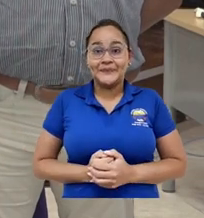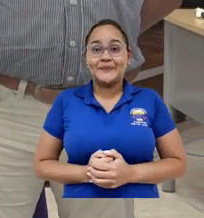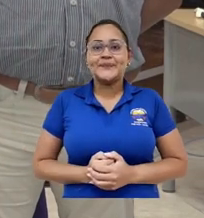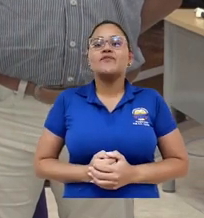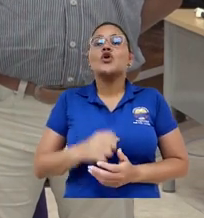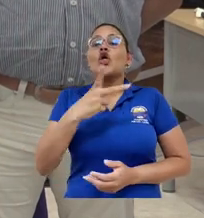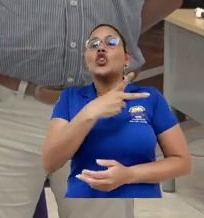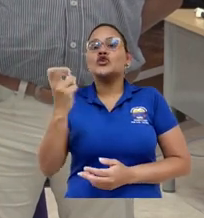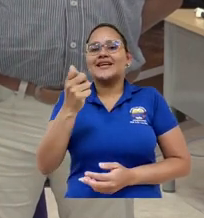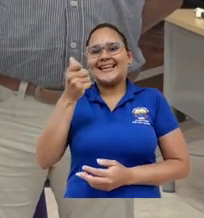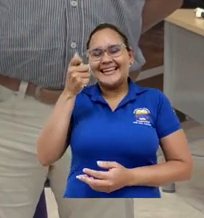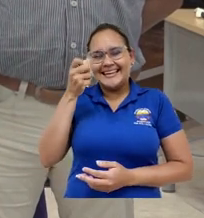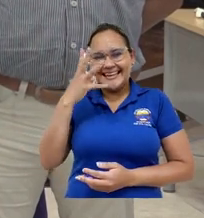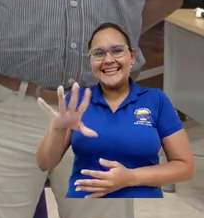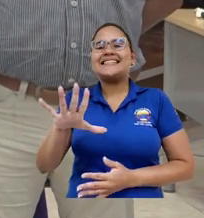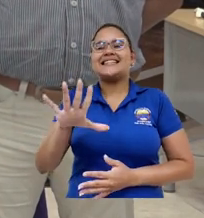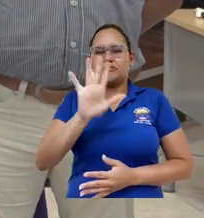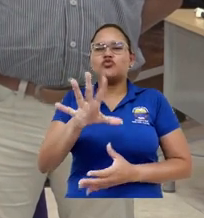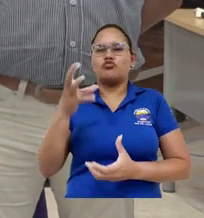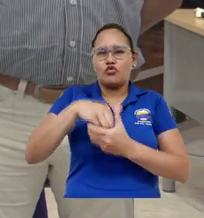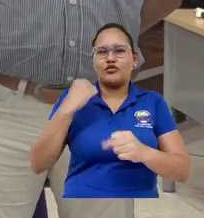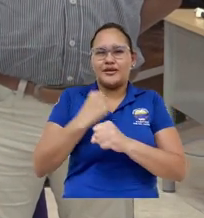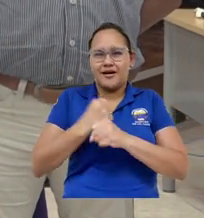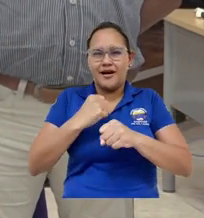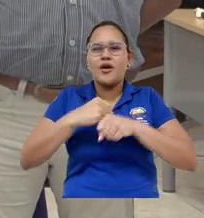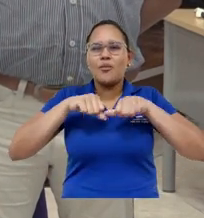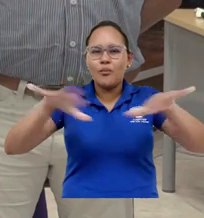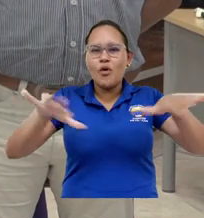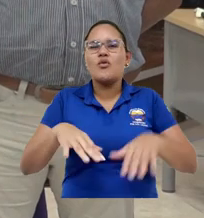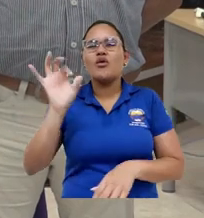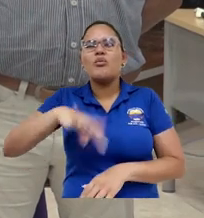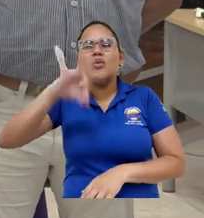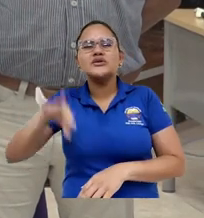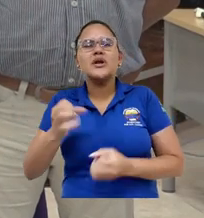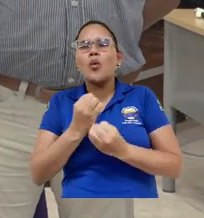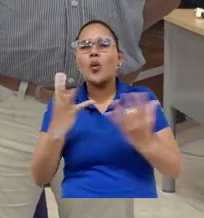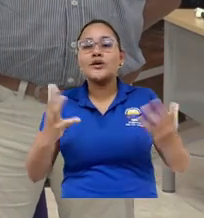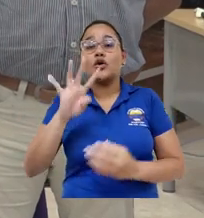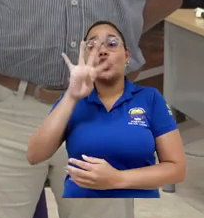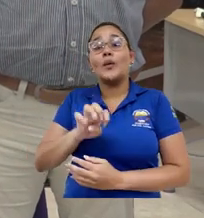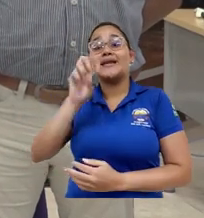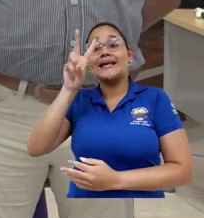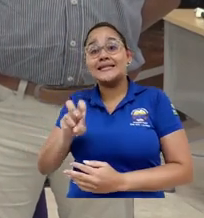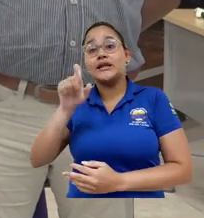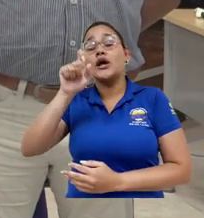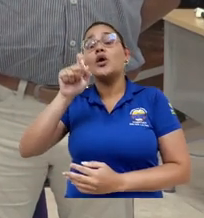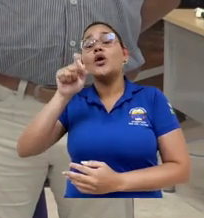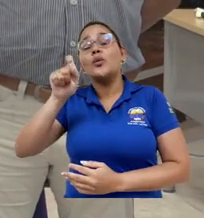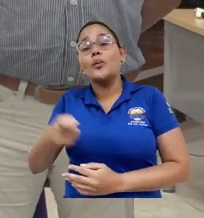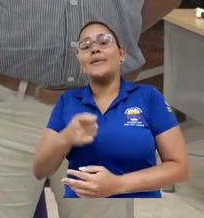94,85%. 215 servidores públicos para un porcentaje de participación del